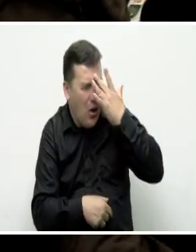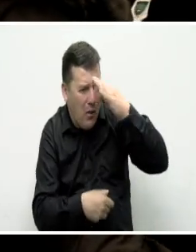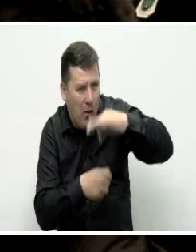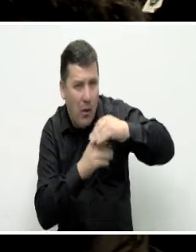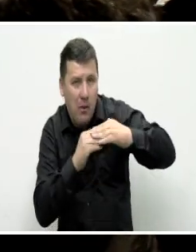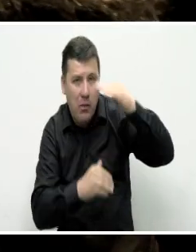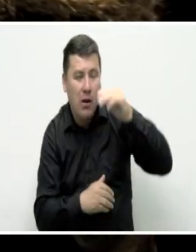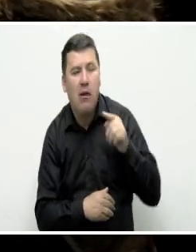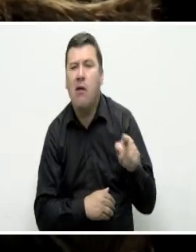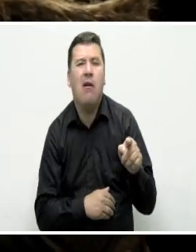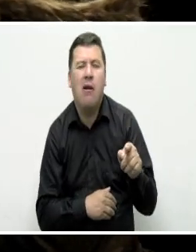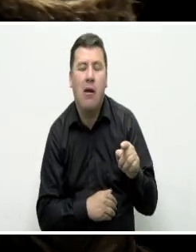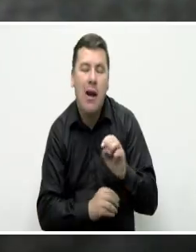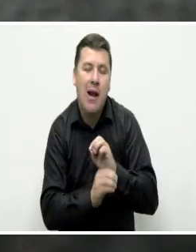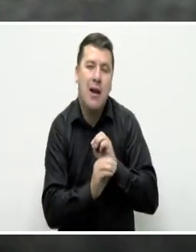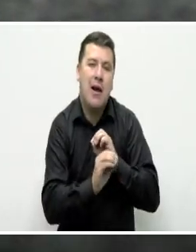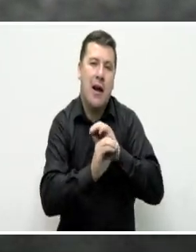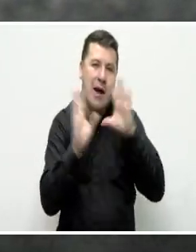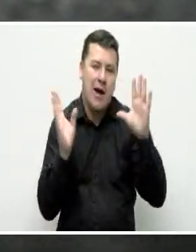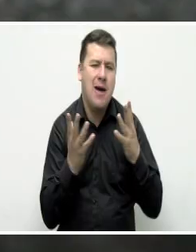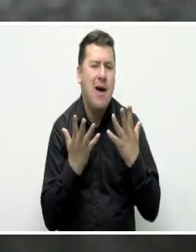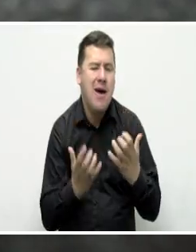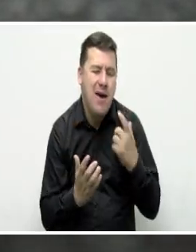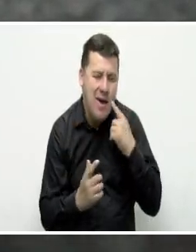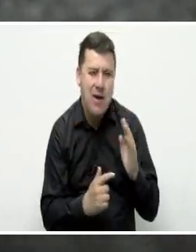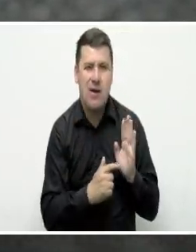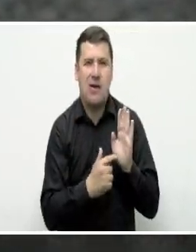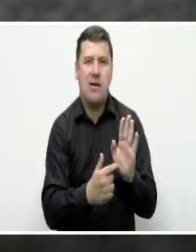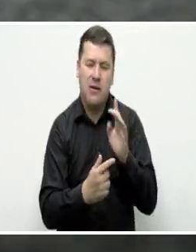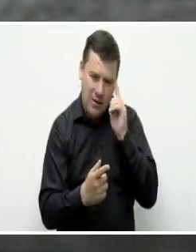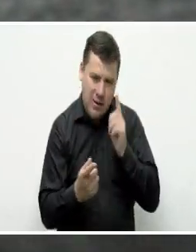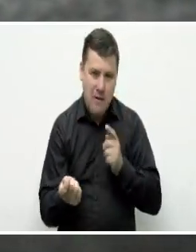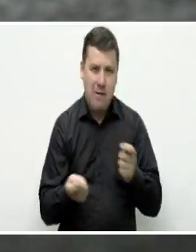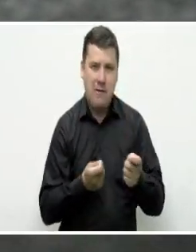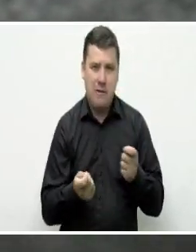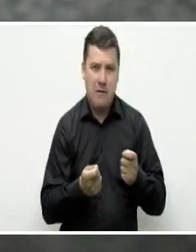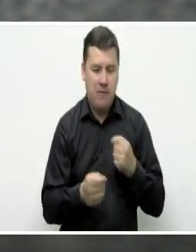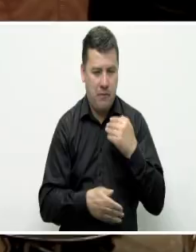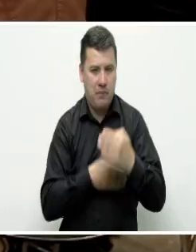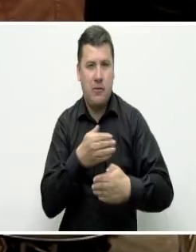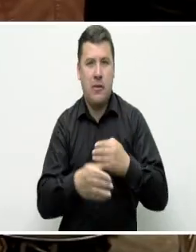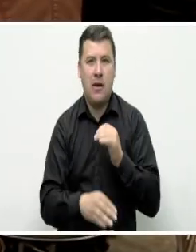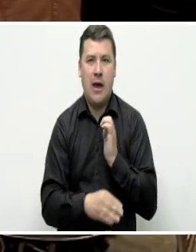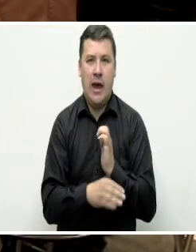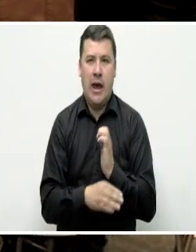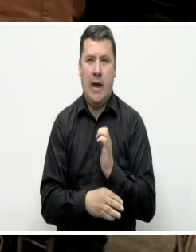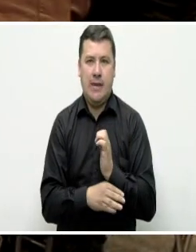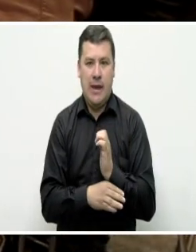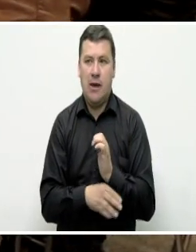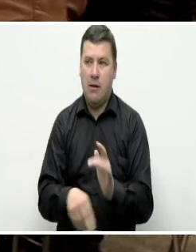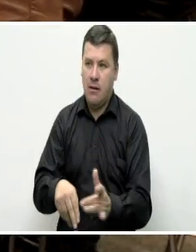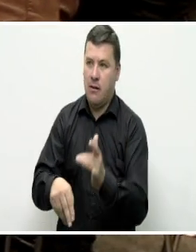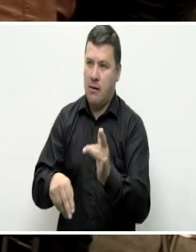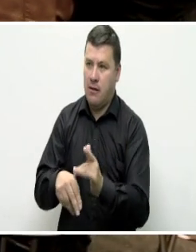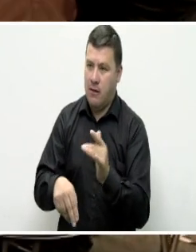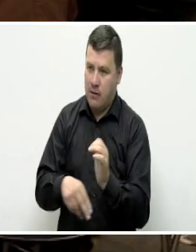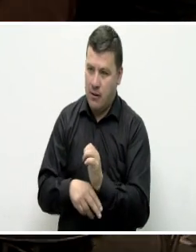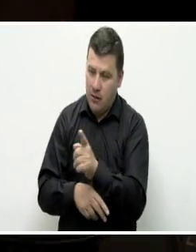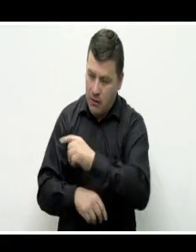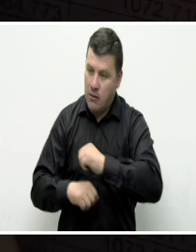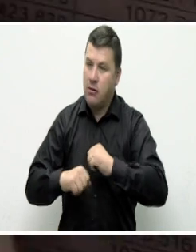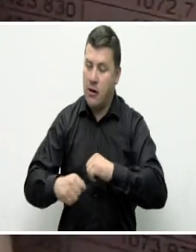uno de ellos, sin lugar a dudas, tiene que ver con las estrategias que puso en marcha la entidad para incentivar el ejercicio del